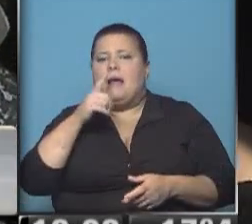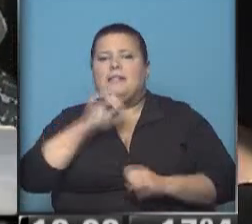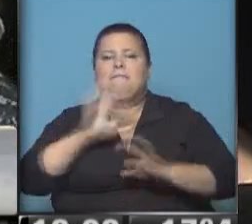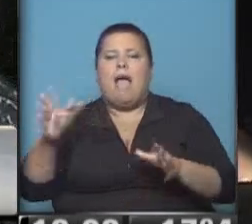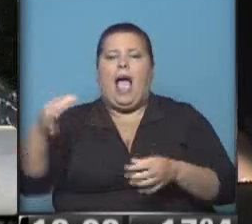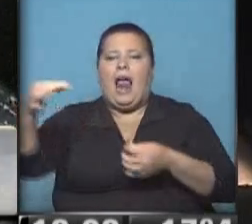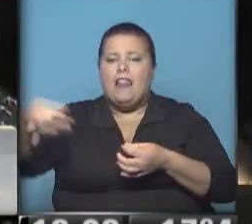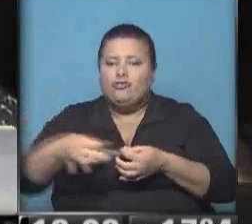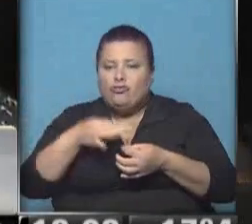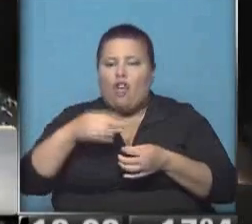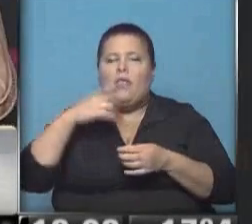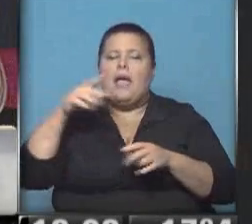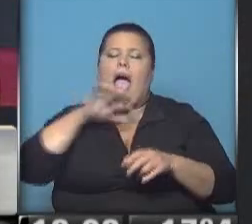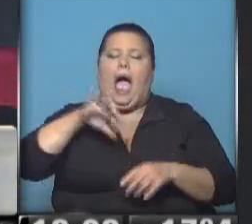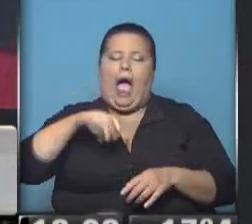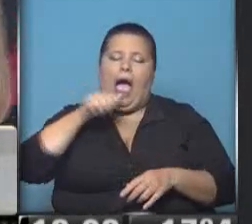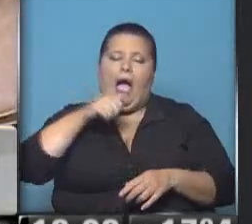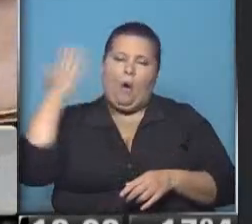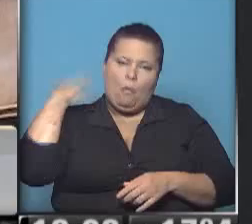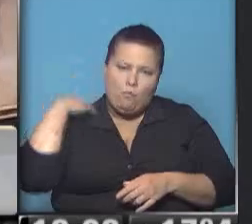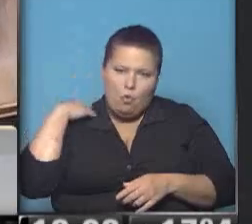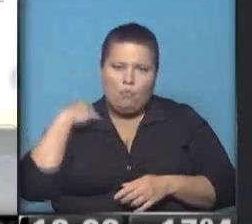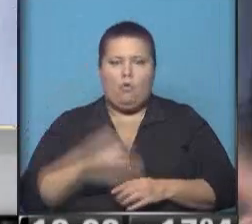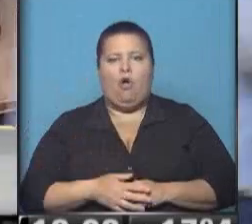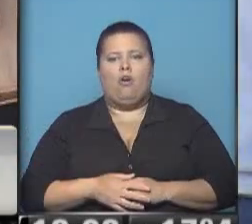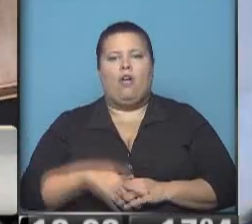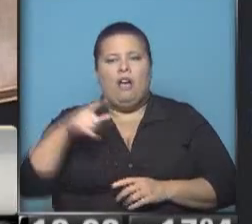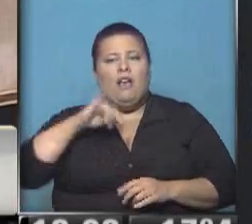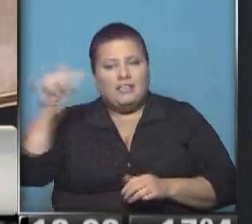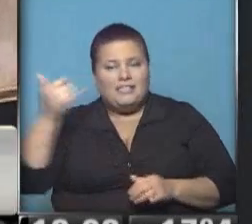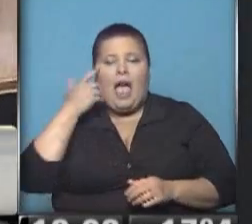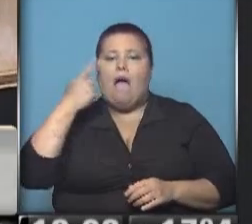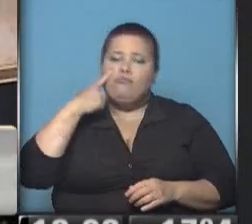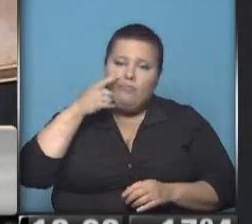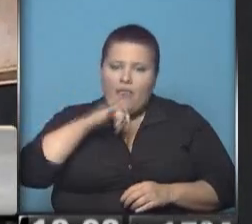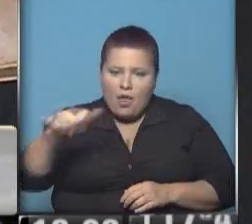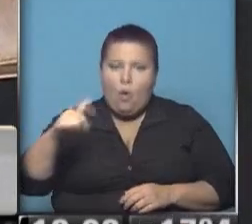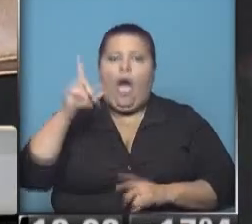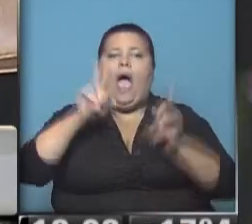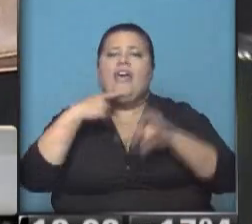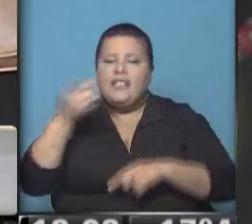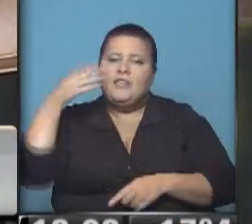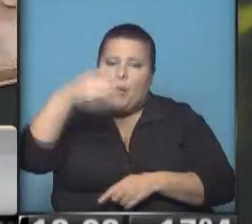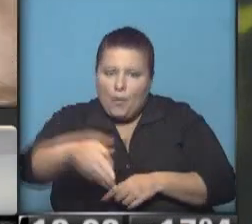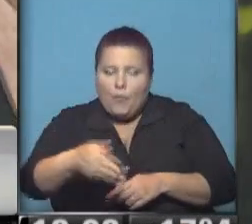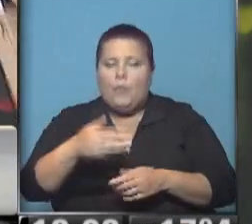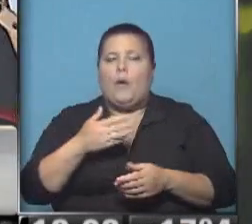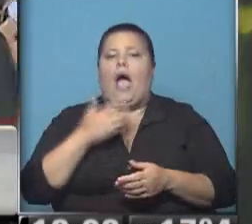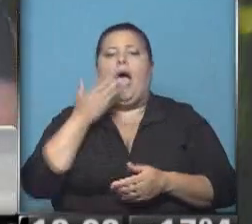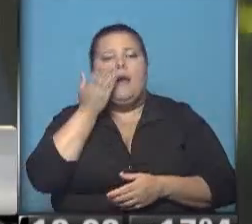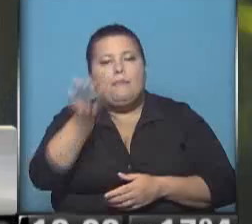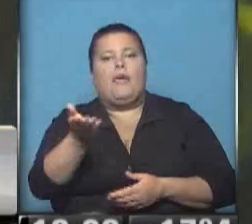mal la sonda y tenía líquido en los pulmones. Ustedes llevaron esta denuncia también al ámbito municipal. ¿Alguien se comprometió a venir a